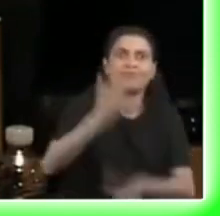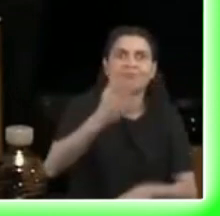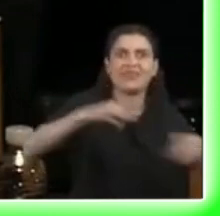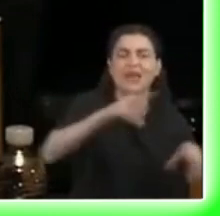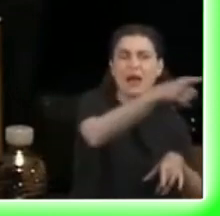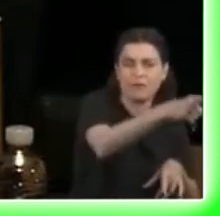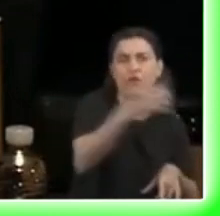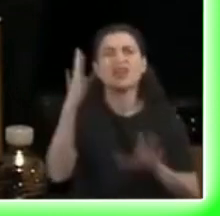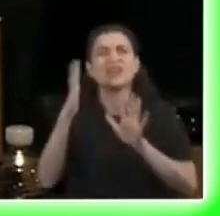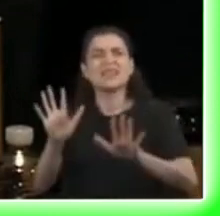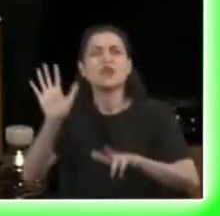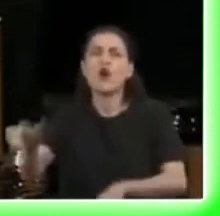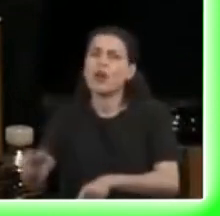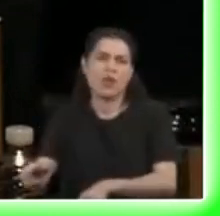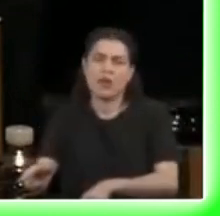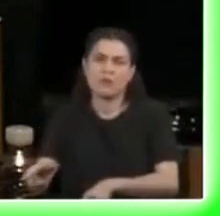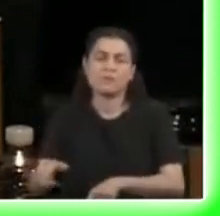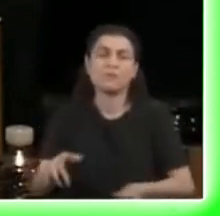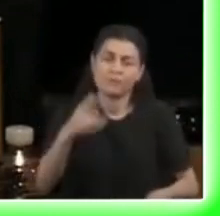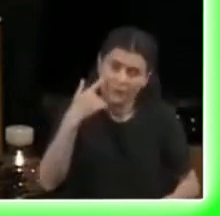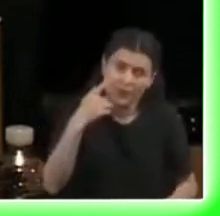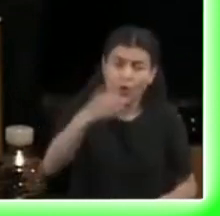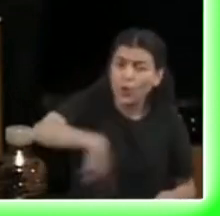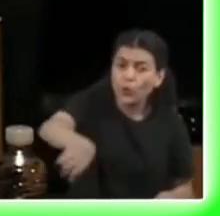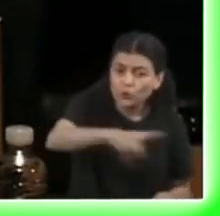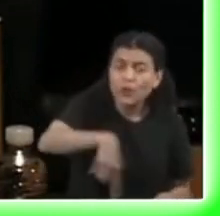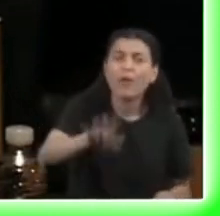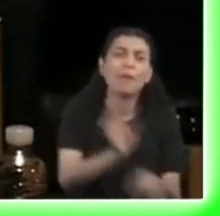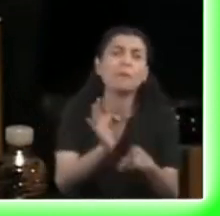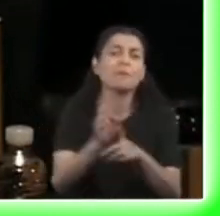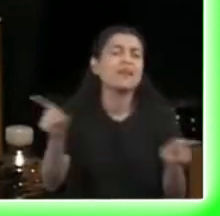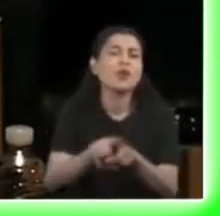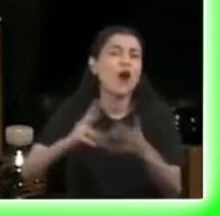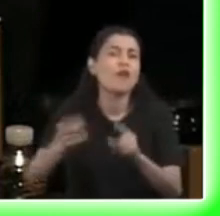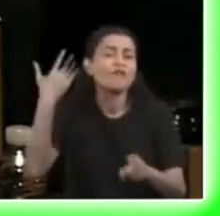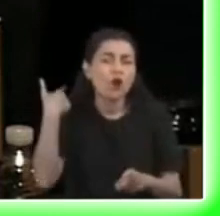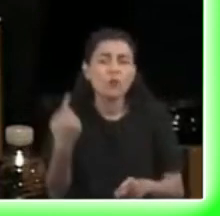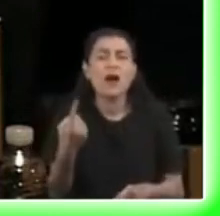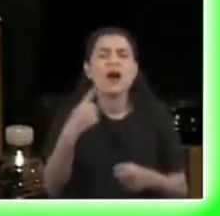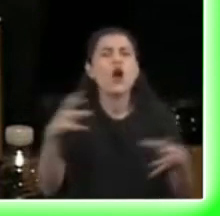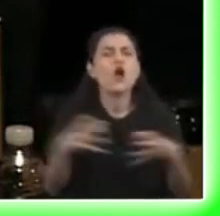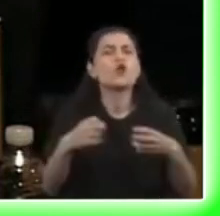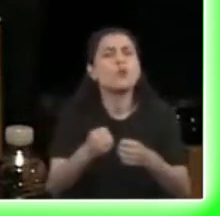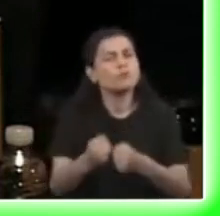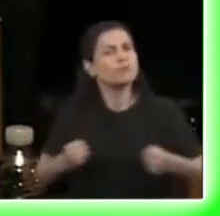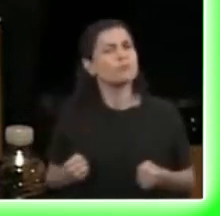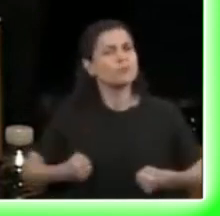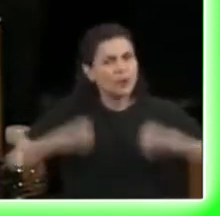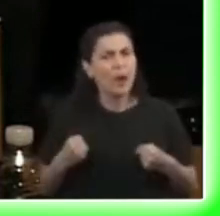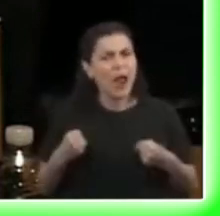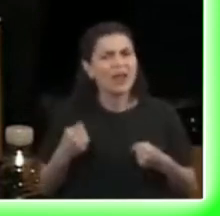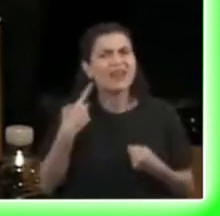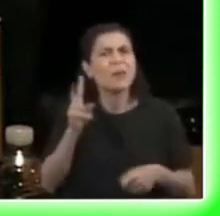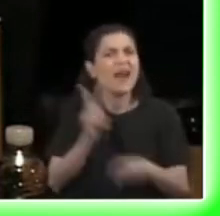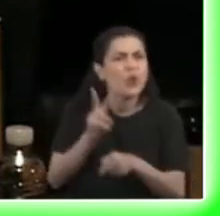que sepan que ustedes pertenecen al grupo de valientes del 20% que tiene y pone lo que tiene que poner para abrazar la